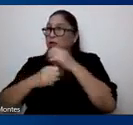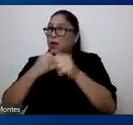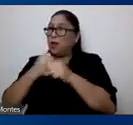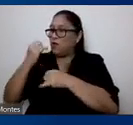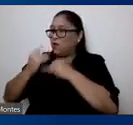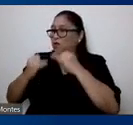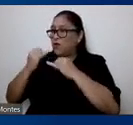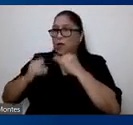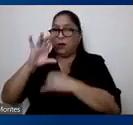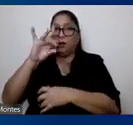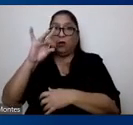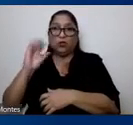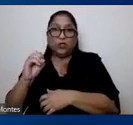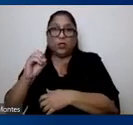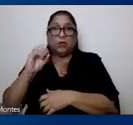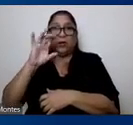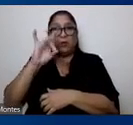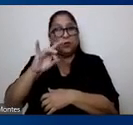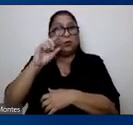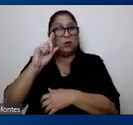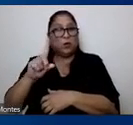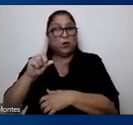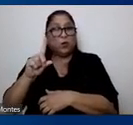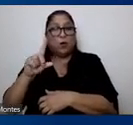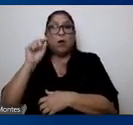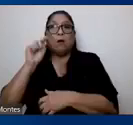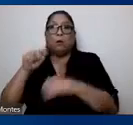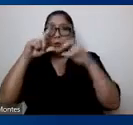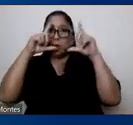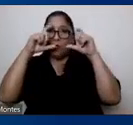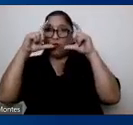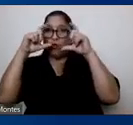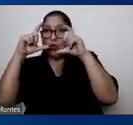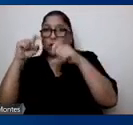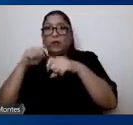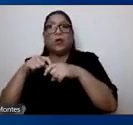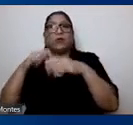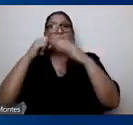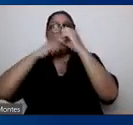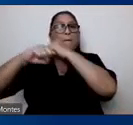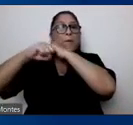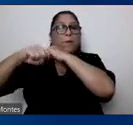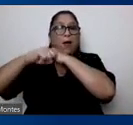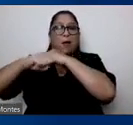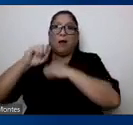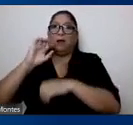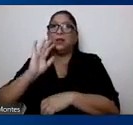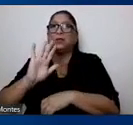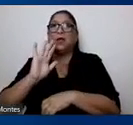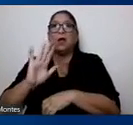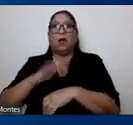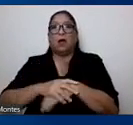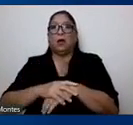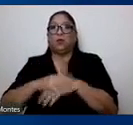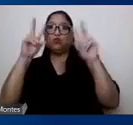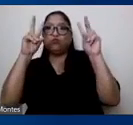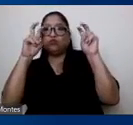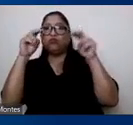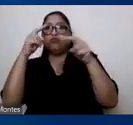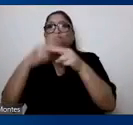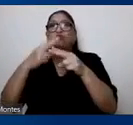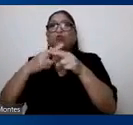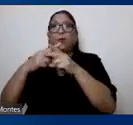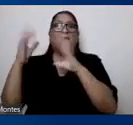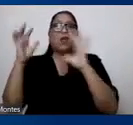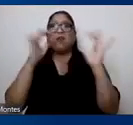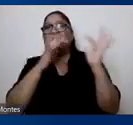e inicios del año 81, ¿no? Vamos a ver fotografías donde hacen propaganda a su autodenominada guerra popular,